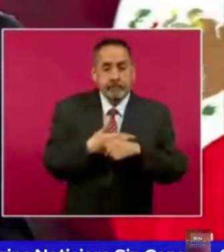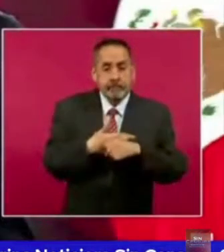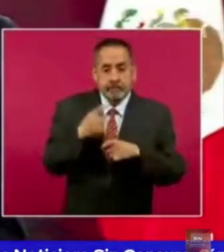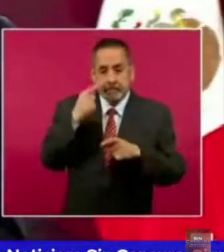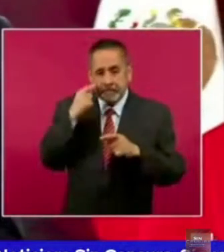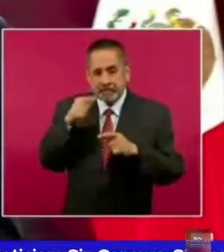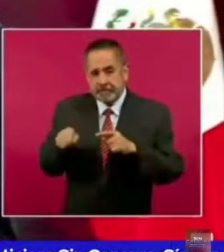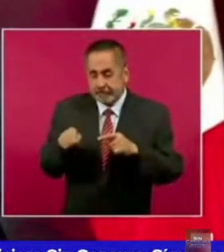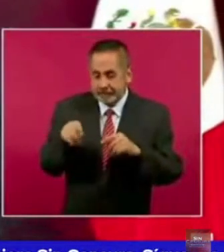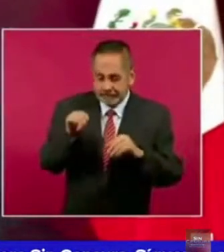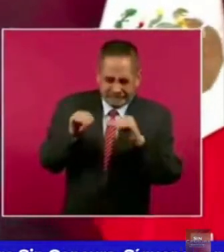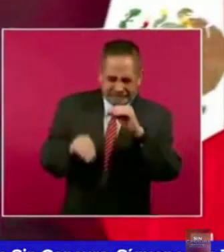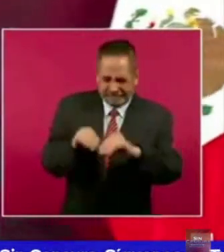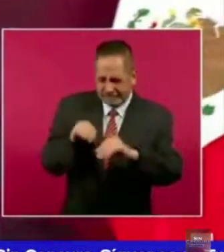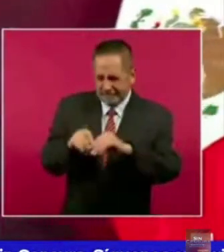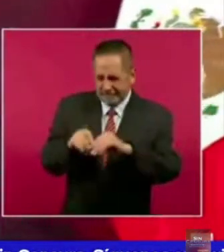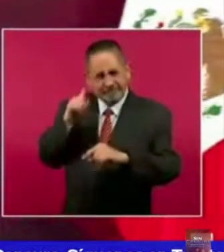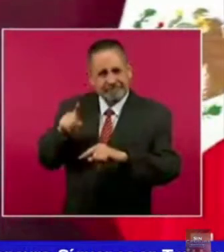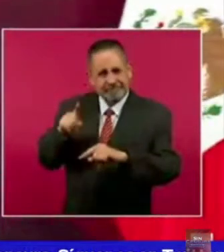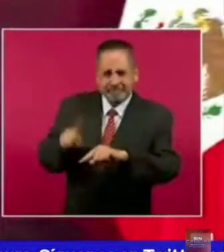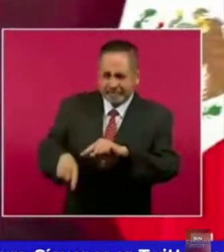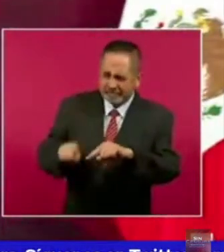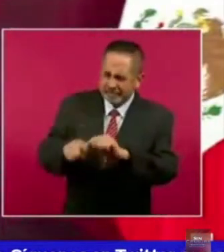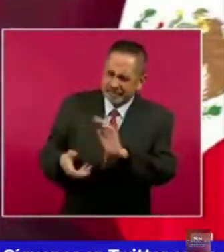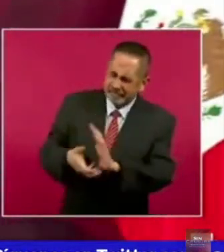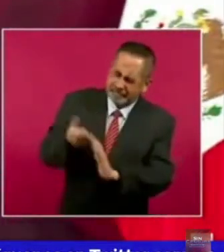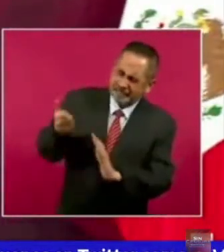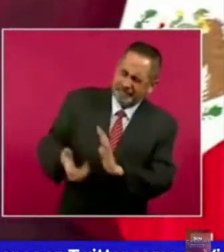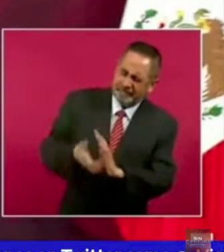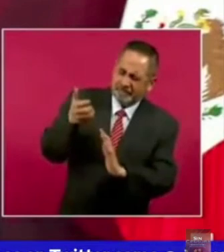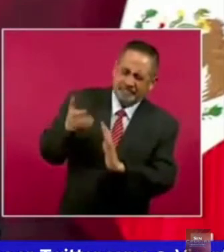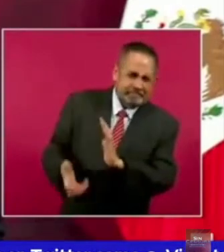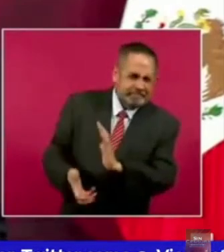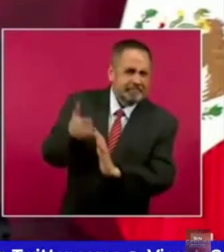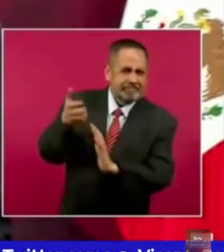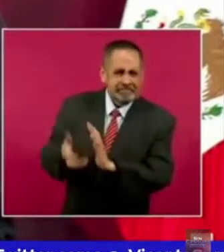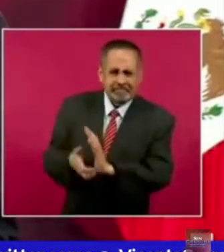bancos de material para llevar